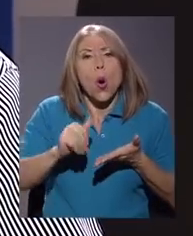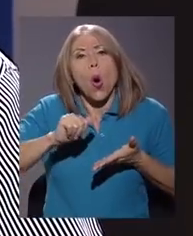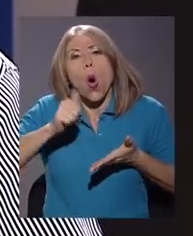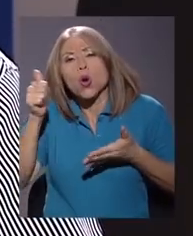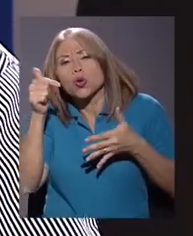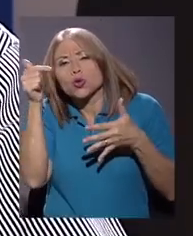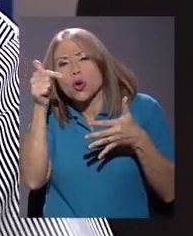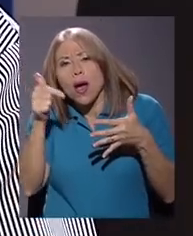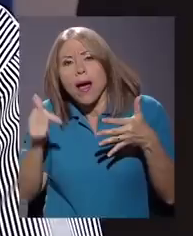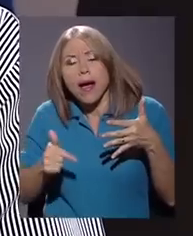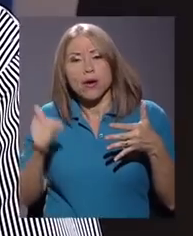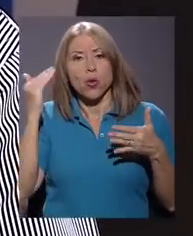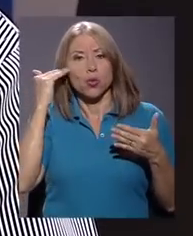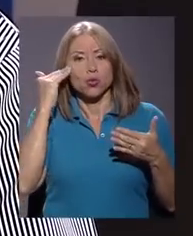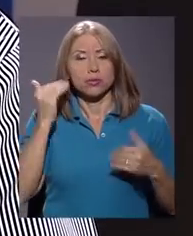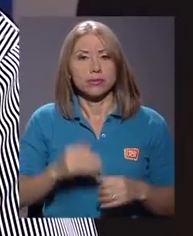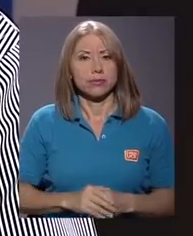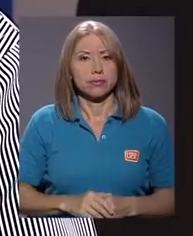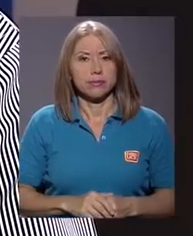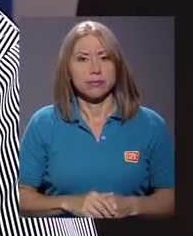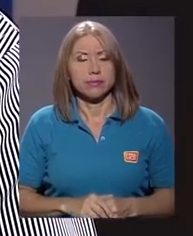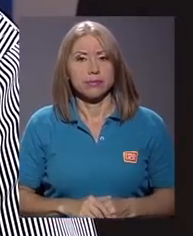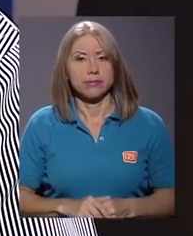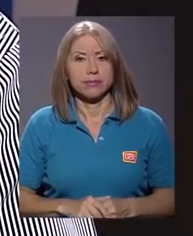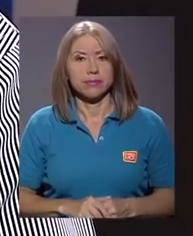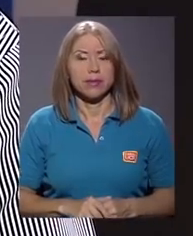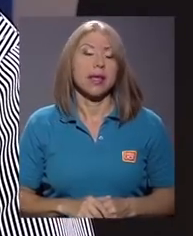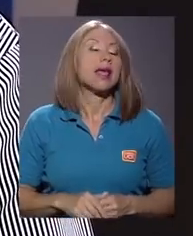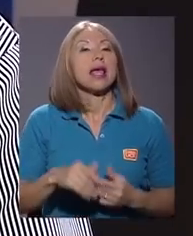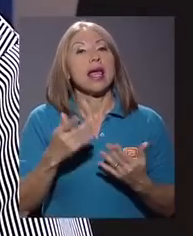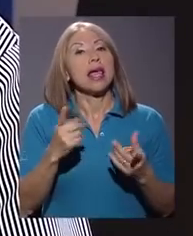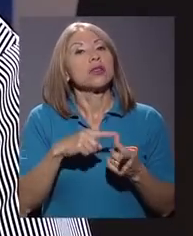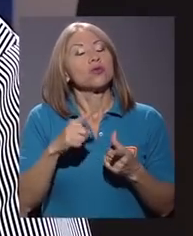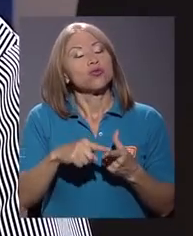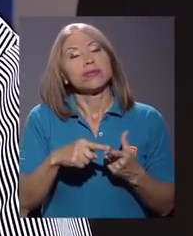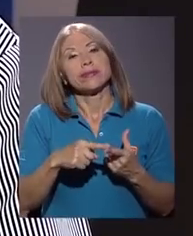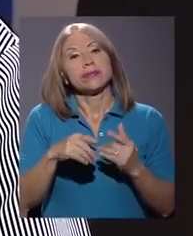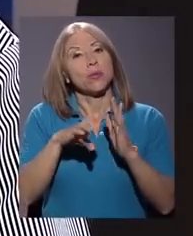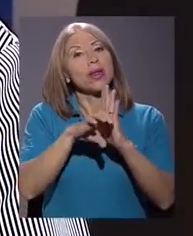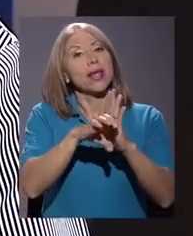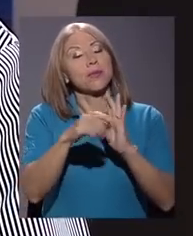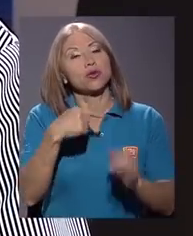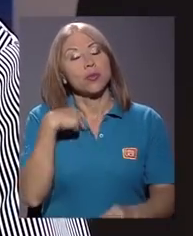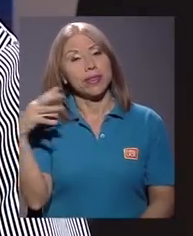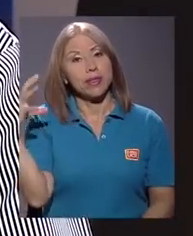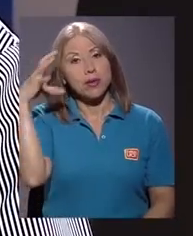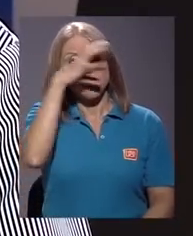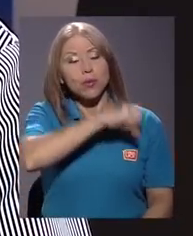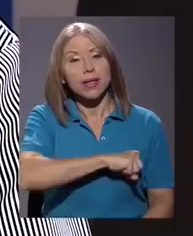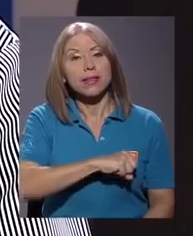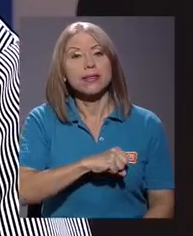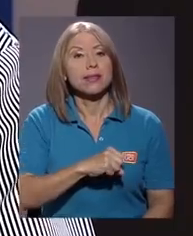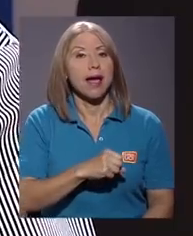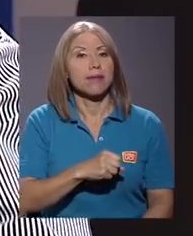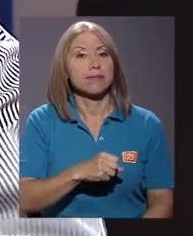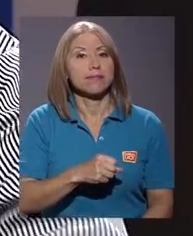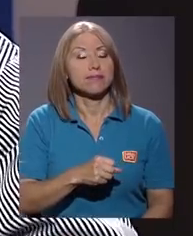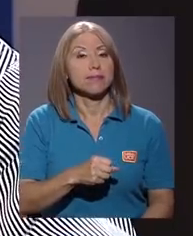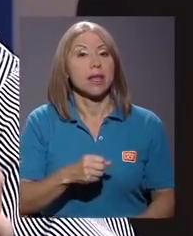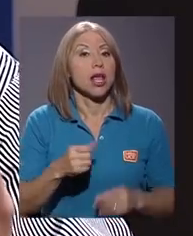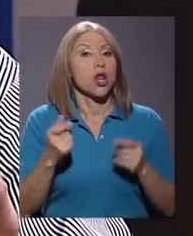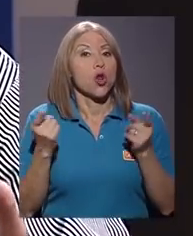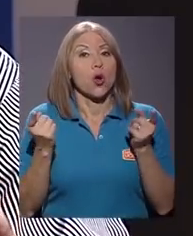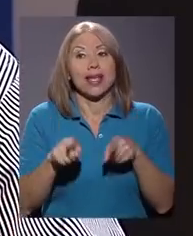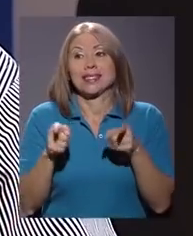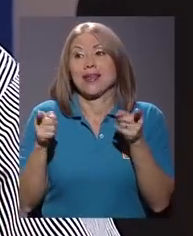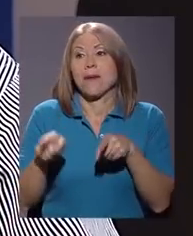claro verdad eh Y y dentro de eso me di cuenta por ejemplo de de lo que estaba pasando